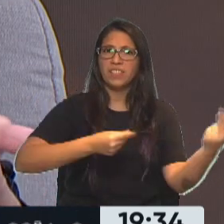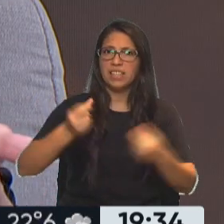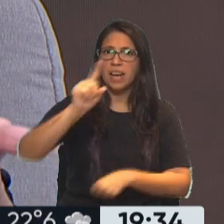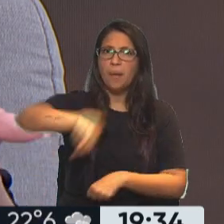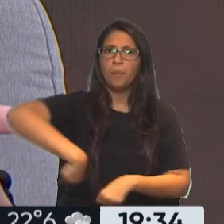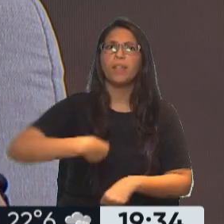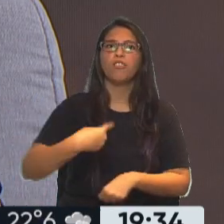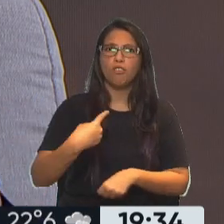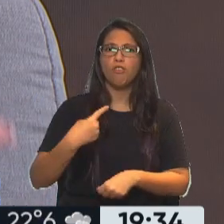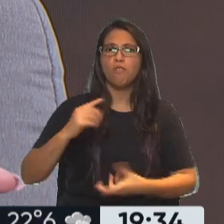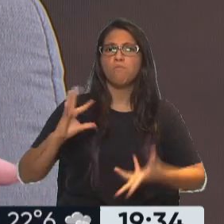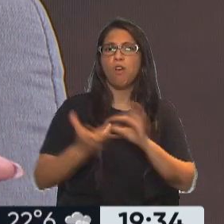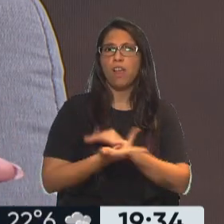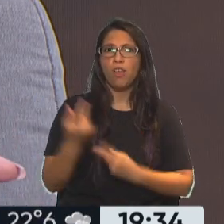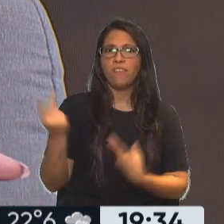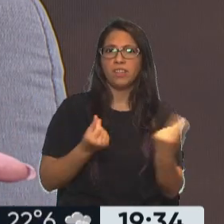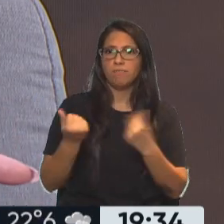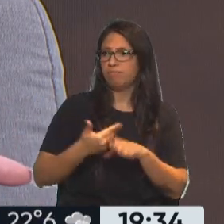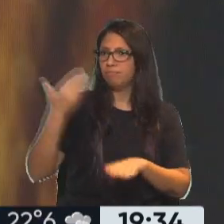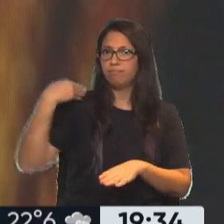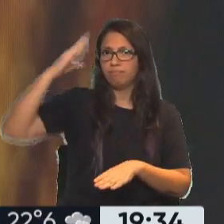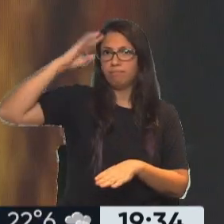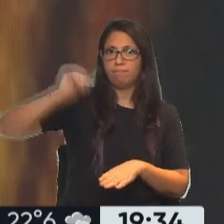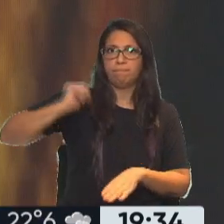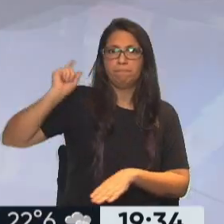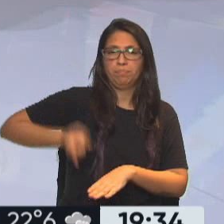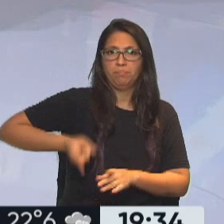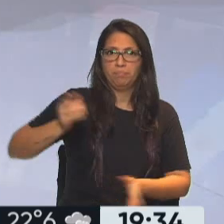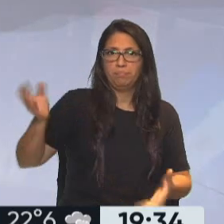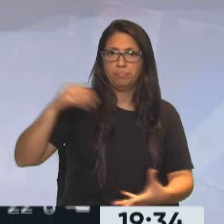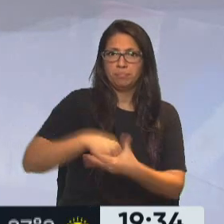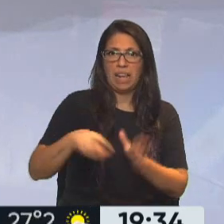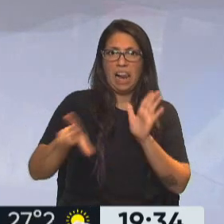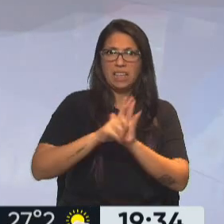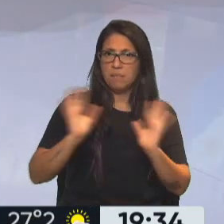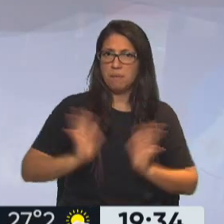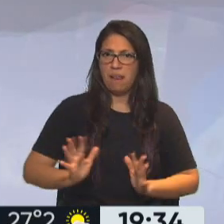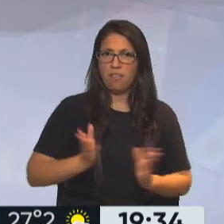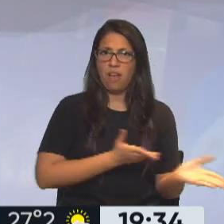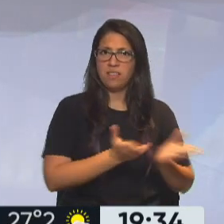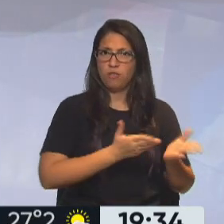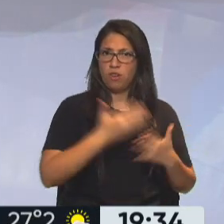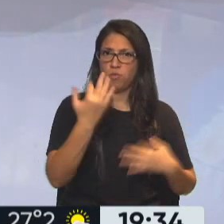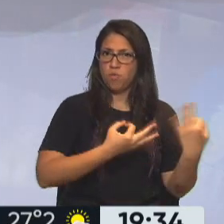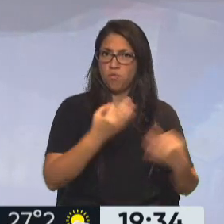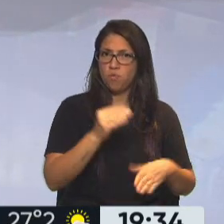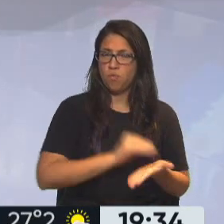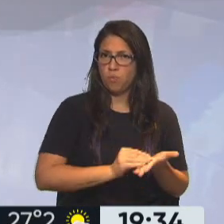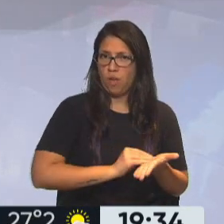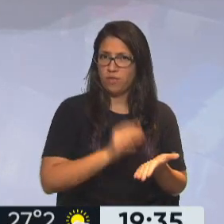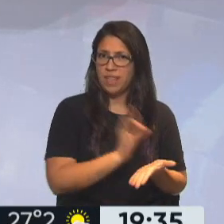apertura a un modelo especulativo financiero en la última dictadura. Caballo y compañía, claro. O sea, esas leyes estaban preparadas por asesores jurídicos.